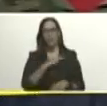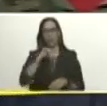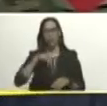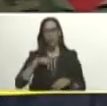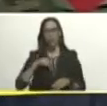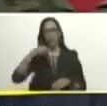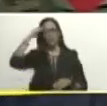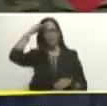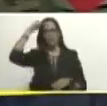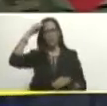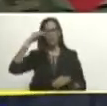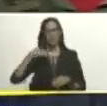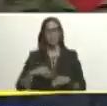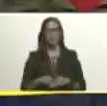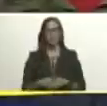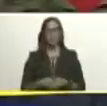Armada.